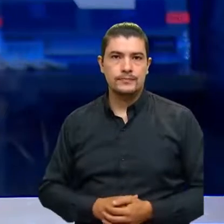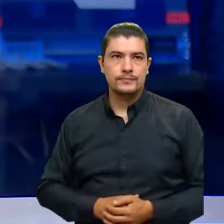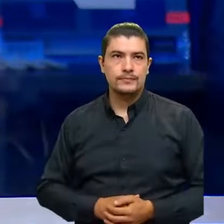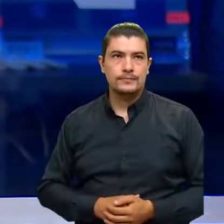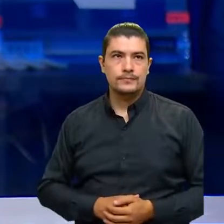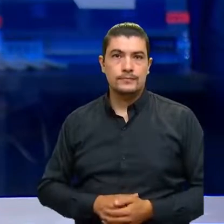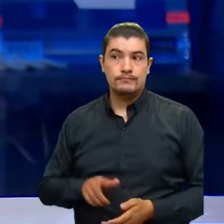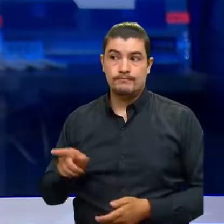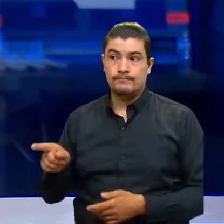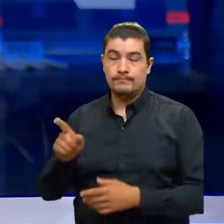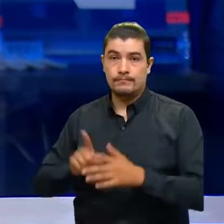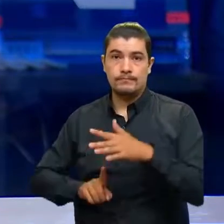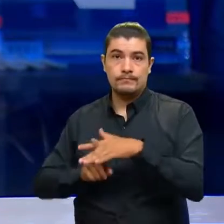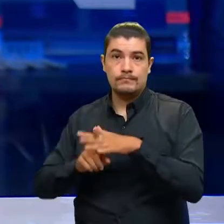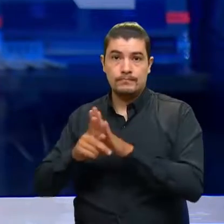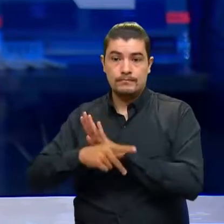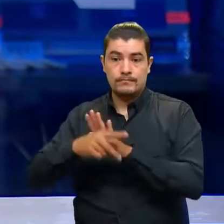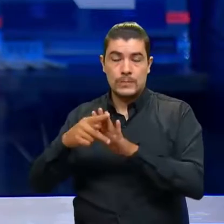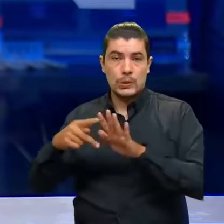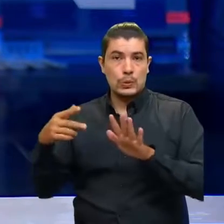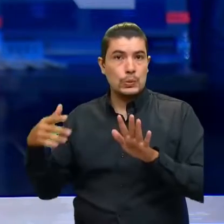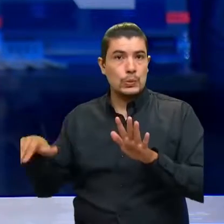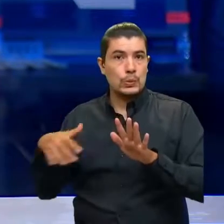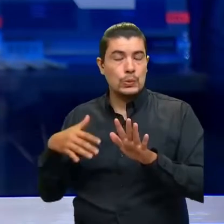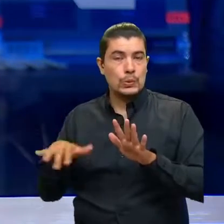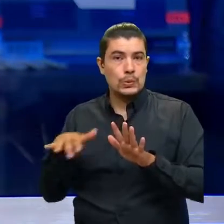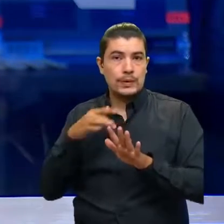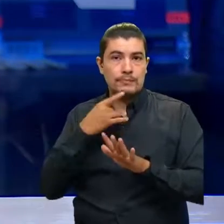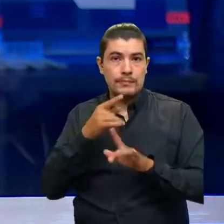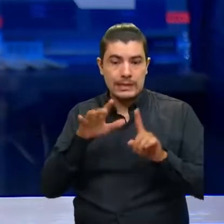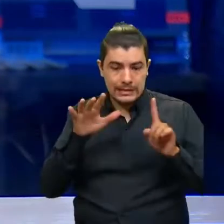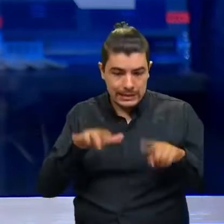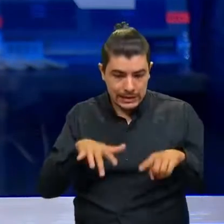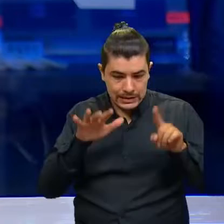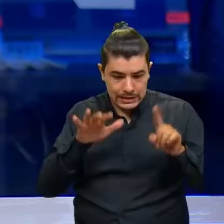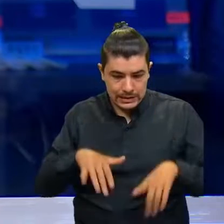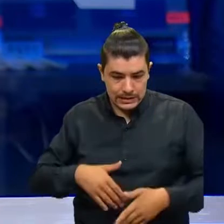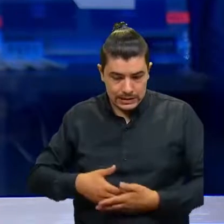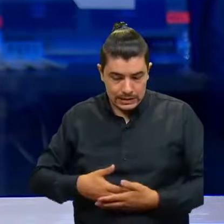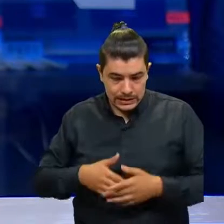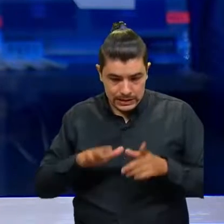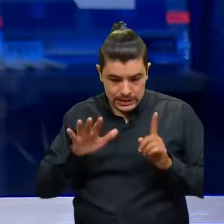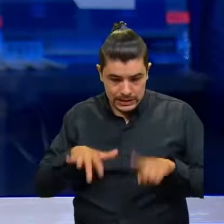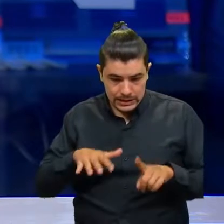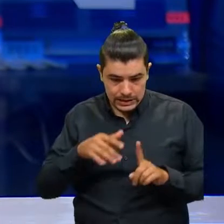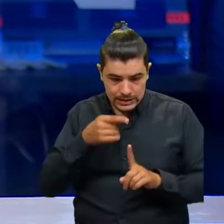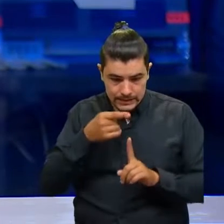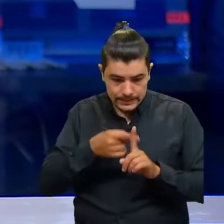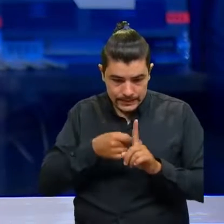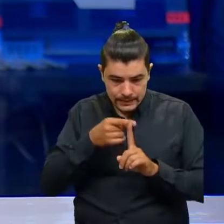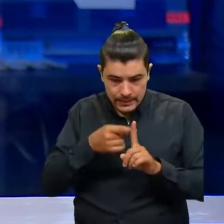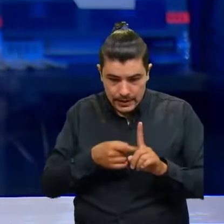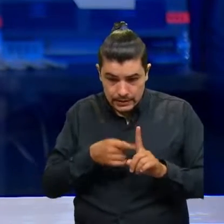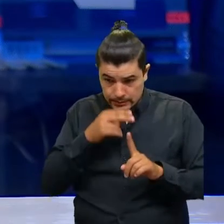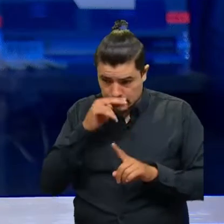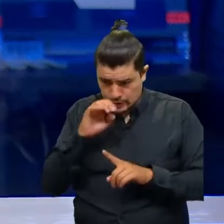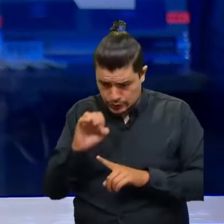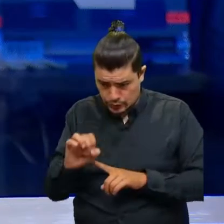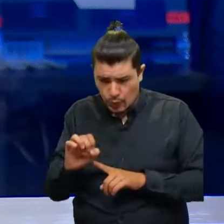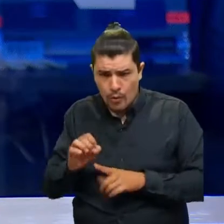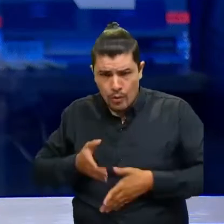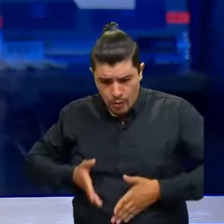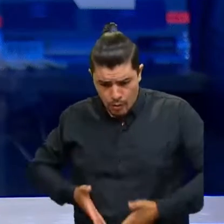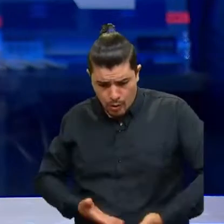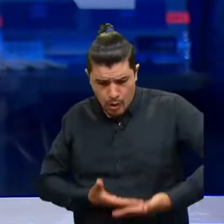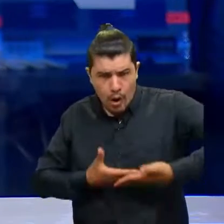Un anuncio que ha generado polémica porque muchas personas aseguran que en el sexto mes de gestación el niño ya está listo para la vida. Por eso en Oriente